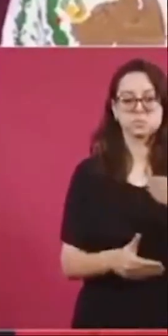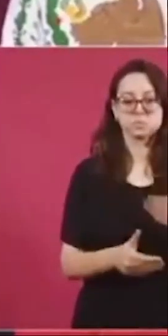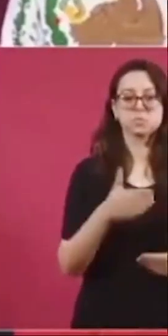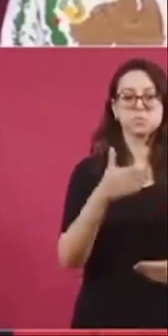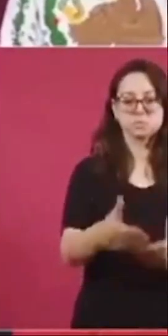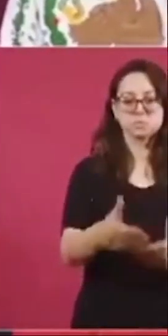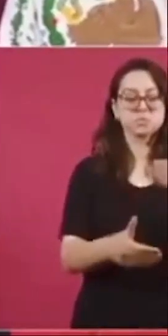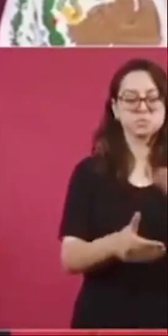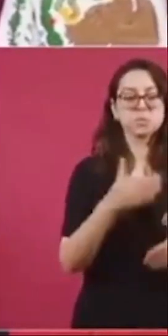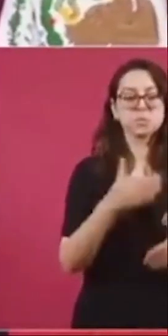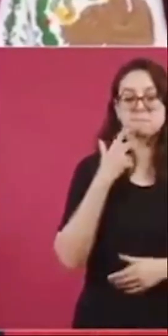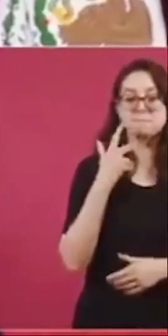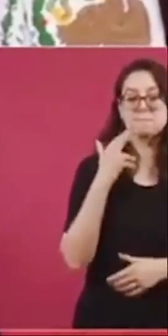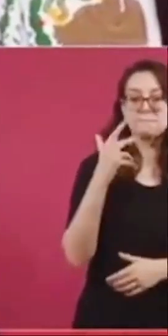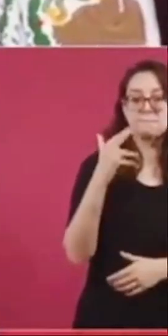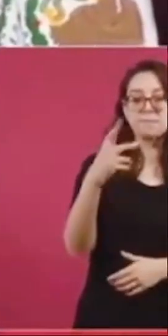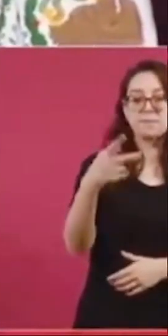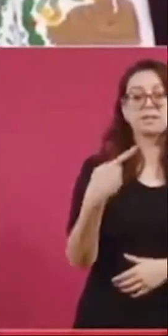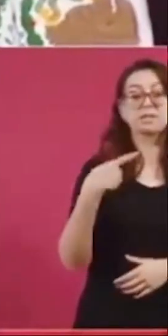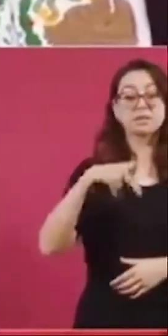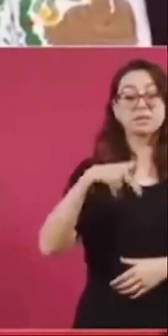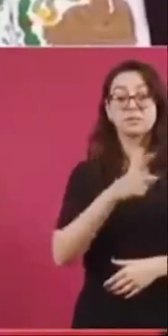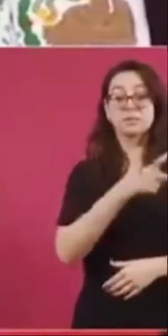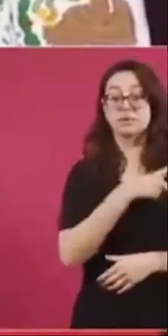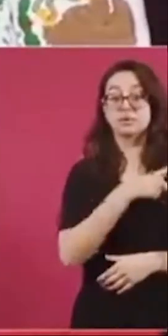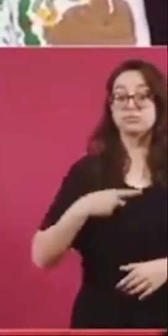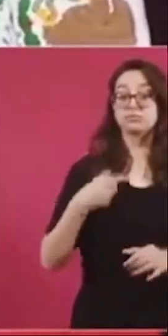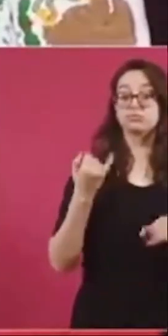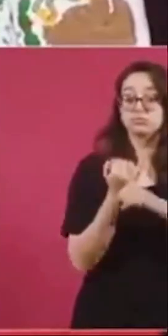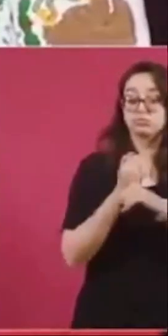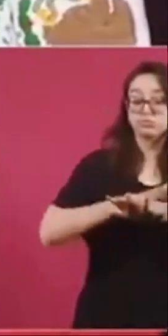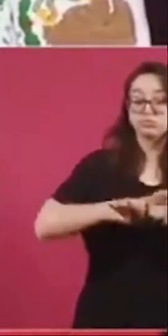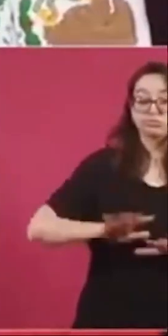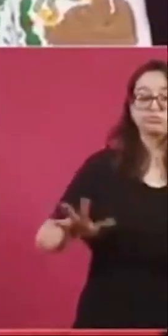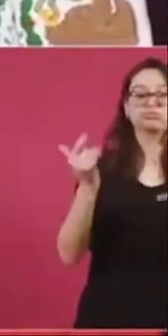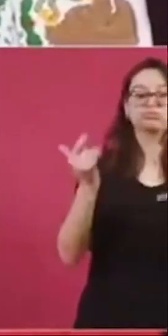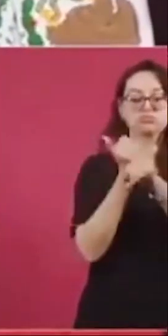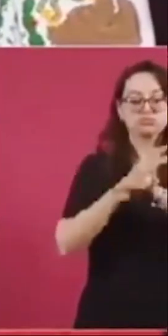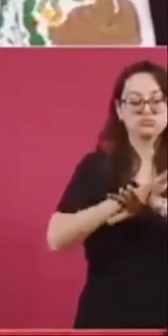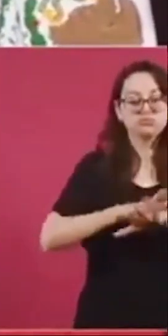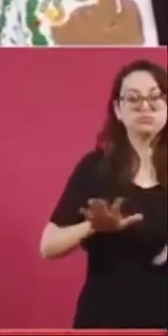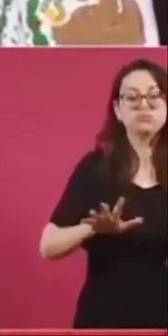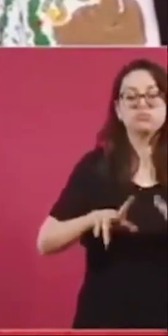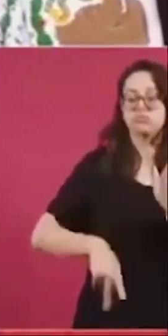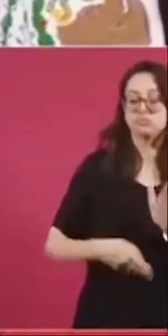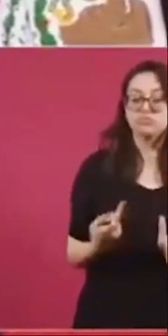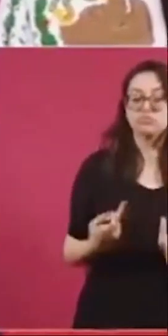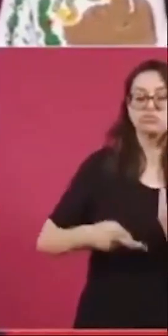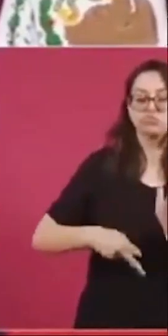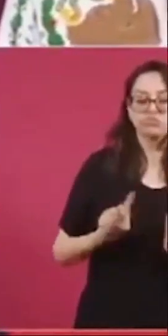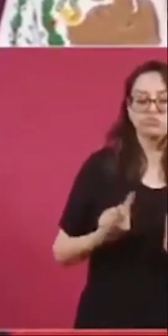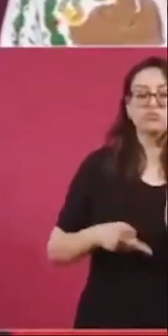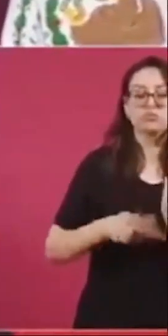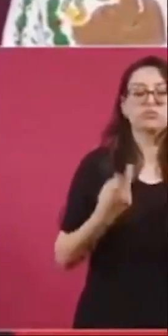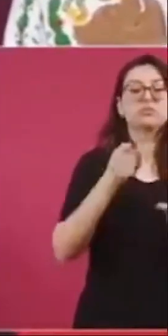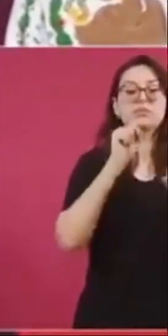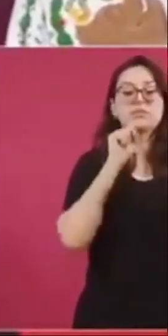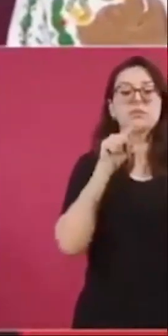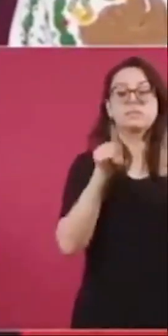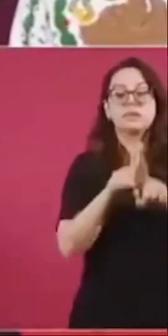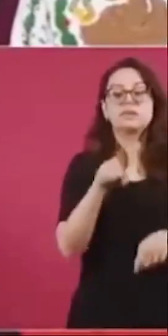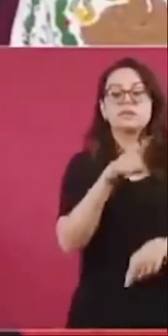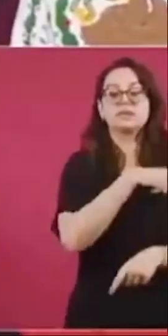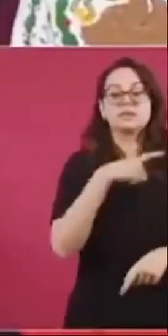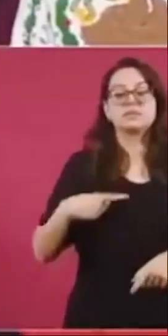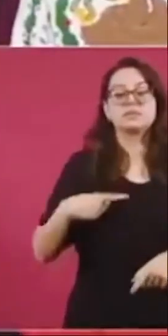las condiciones que tiene Morena a favor en términos de presencia territorial, gobiernos municipales, estatales y demás. No necesitaría